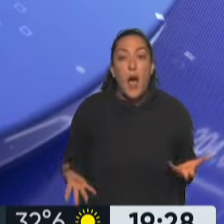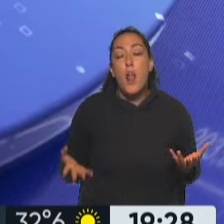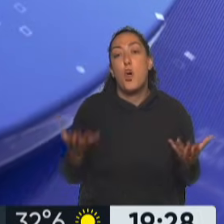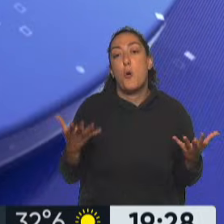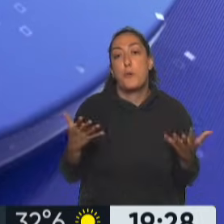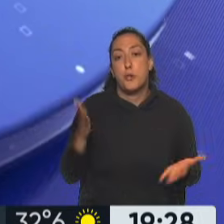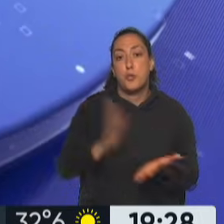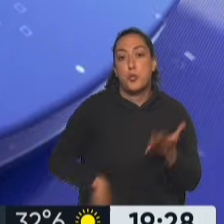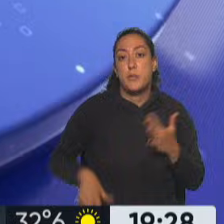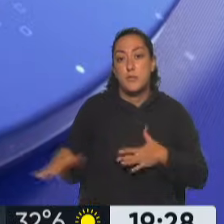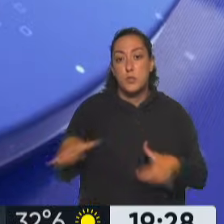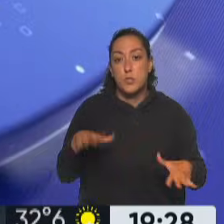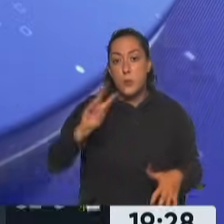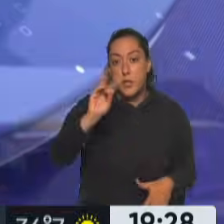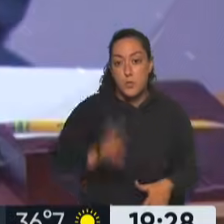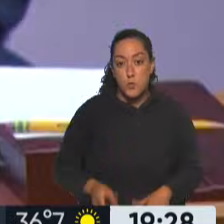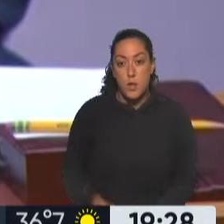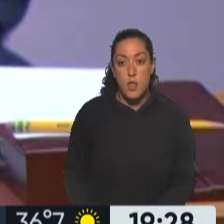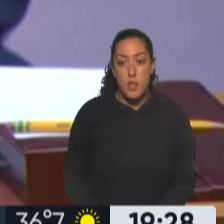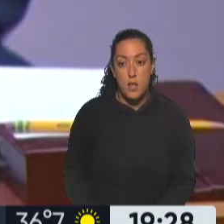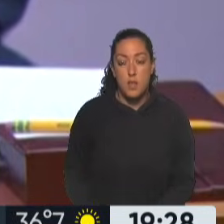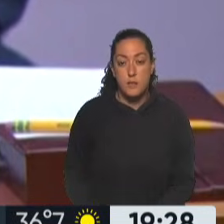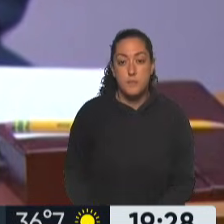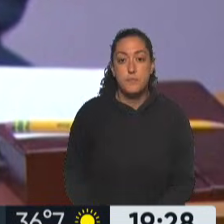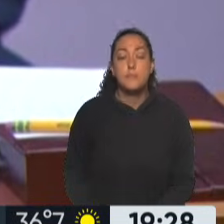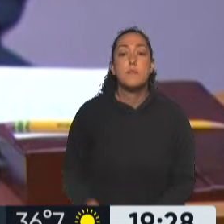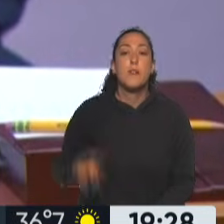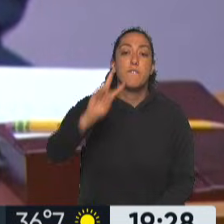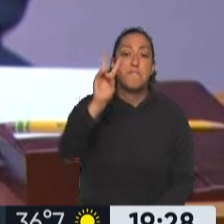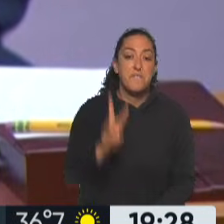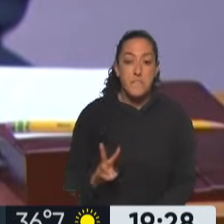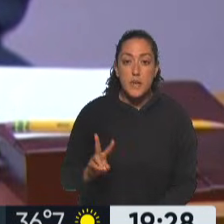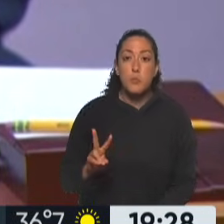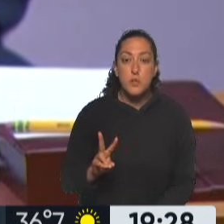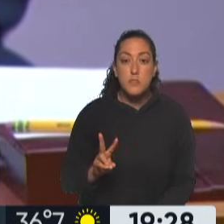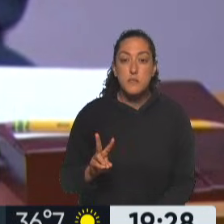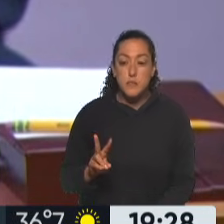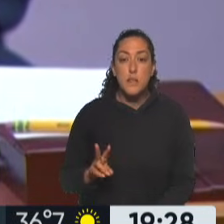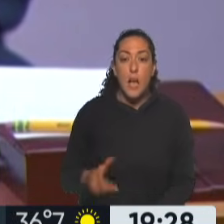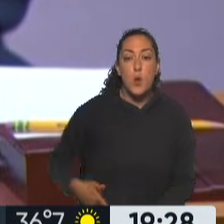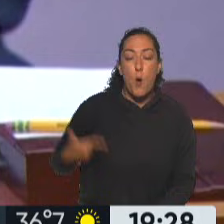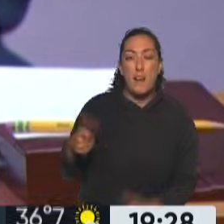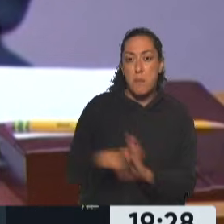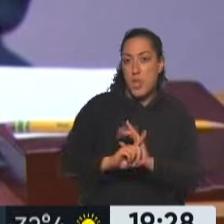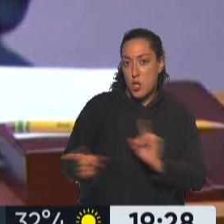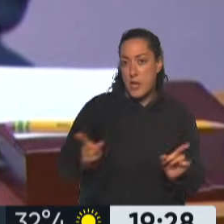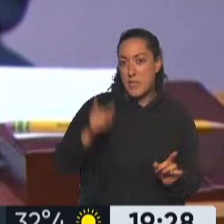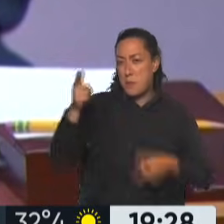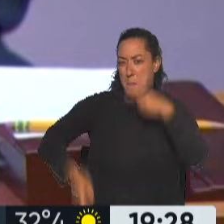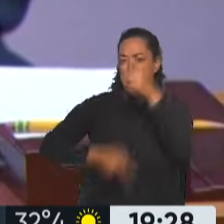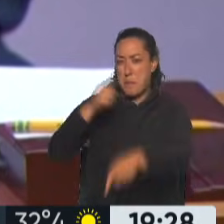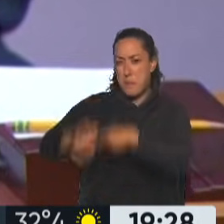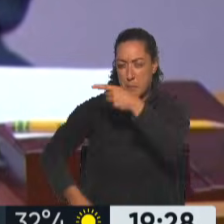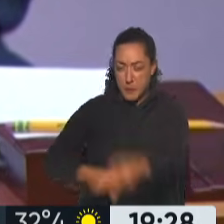en relación con la situación en Venezuela. La República Bolivariana de Venezuela fue objeto de un ataque armado ilegítimo, carente de